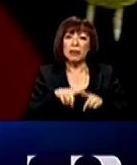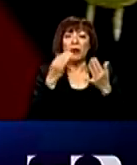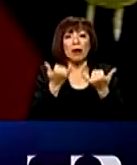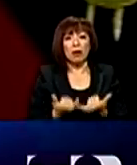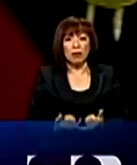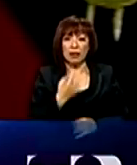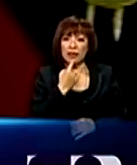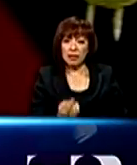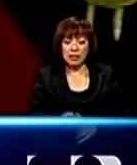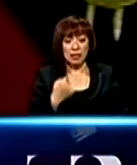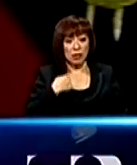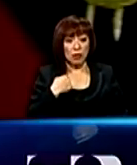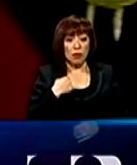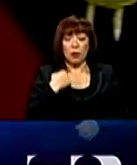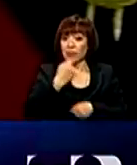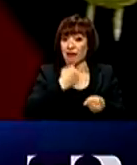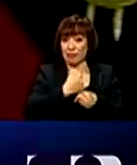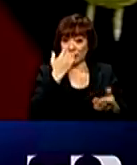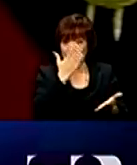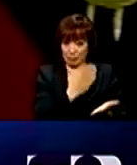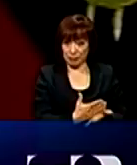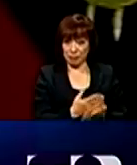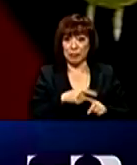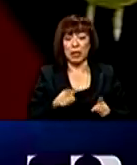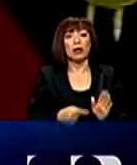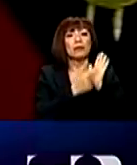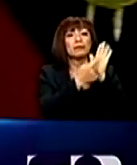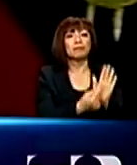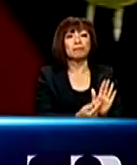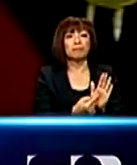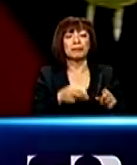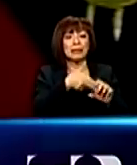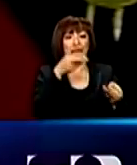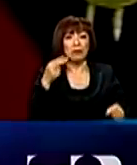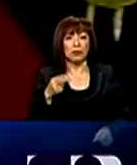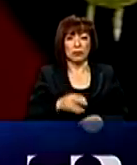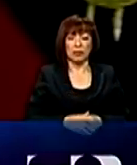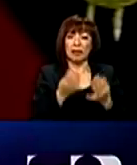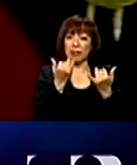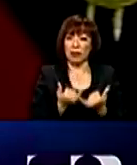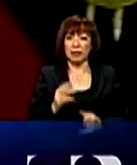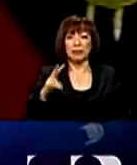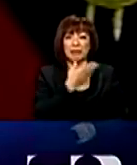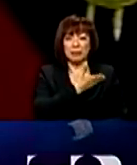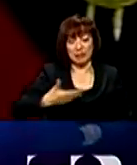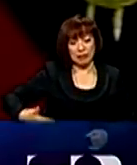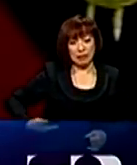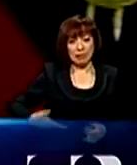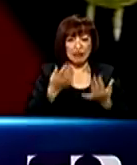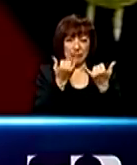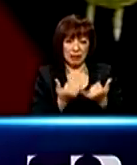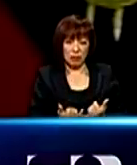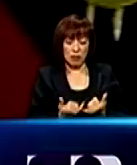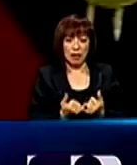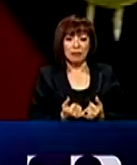mi legítimo derecho a la defensa, presentaré la renuncia irrevocable a mi cargo, pues prefiero que él pueda